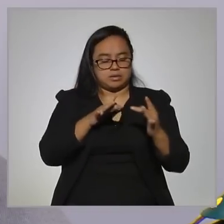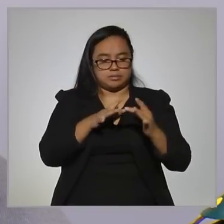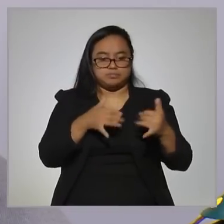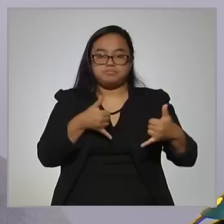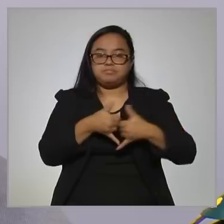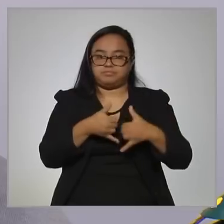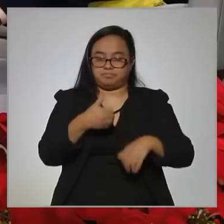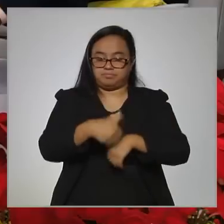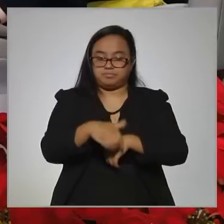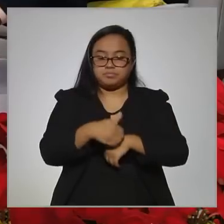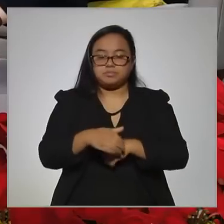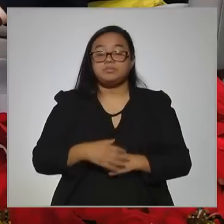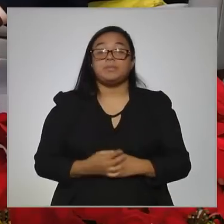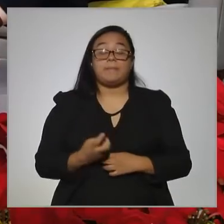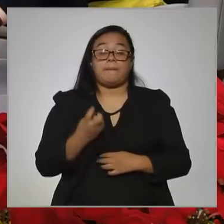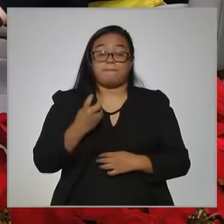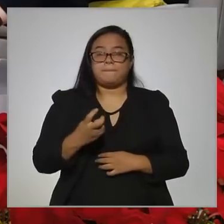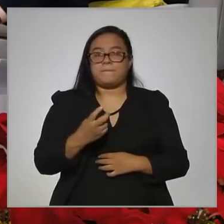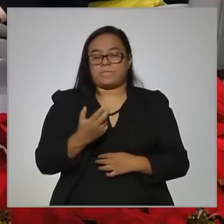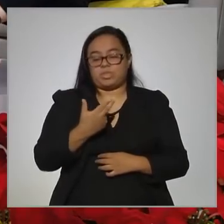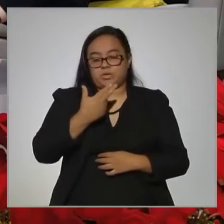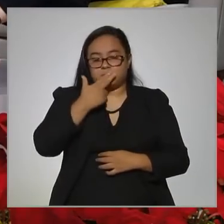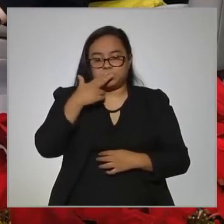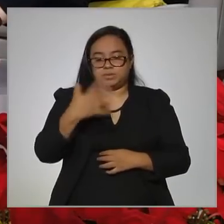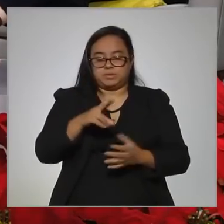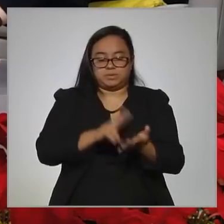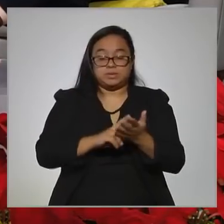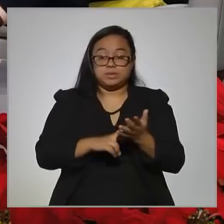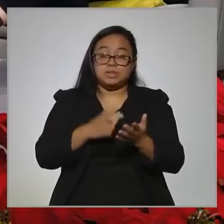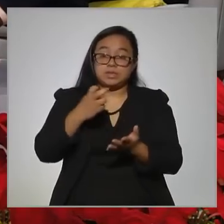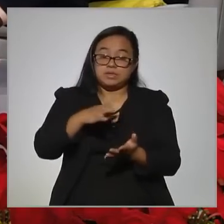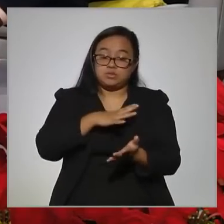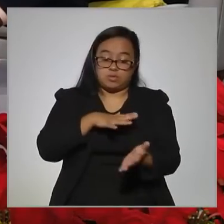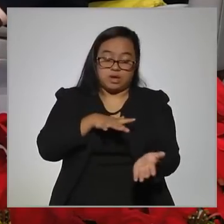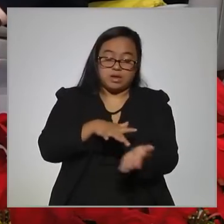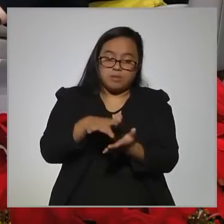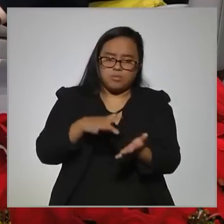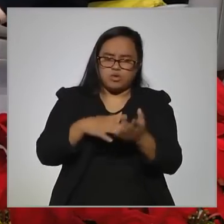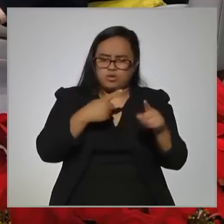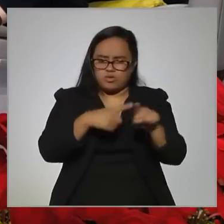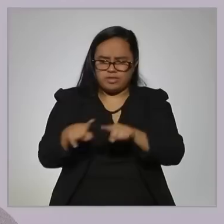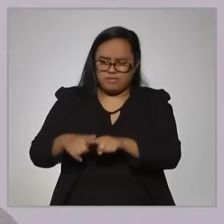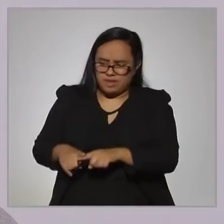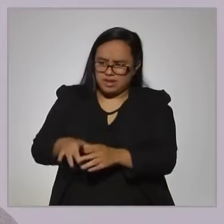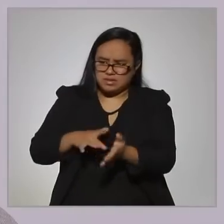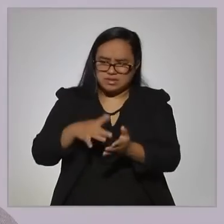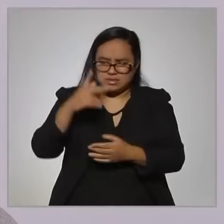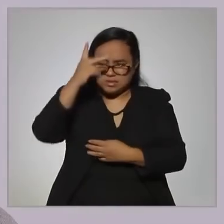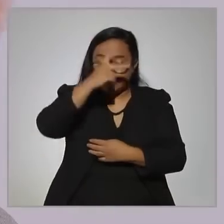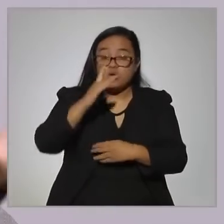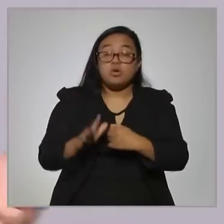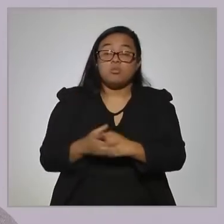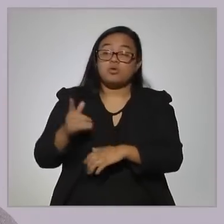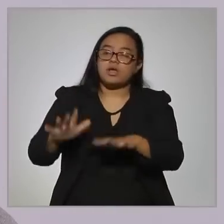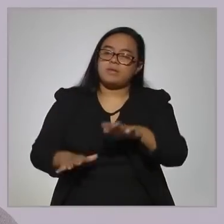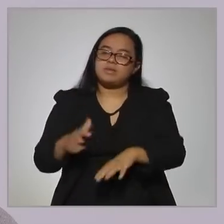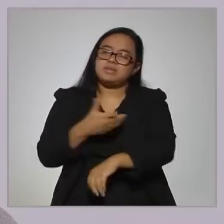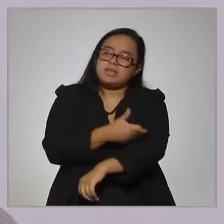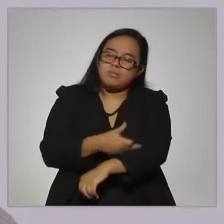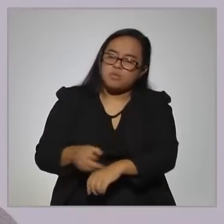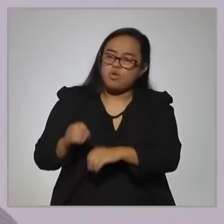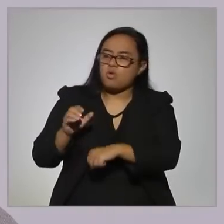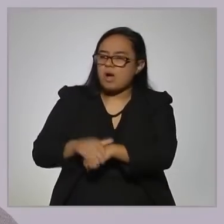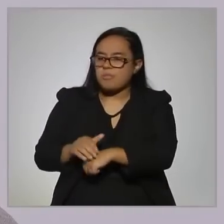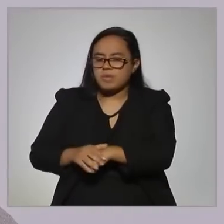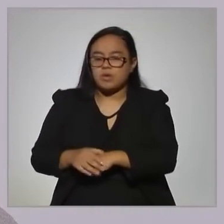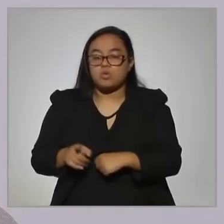también sería muy valioso rescatar todos estos apoyos que tenemos por todas partes, porque a veces un amigo o algún familiar